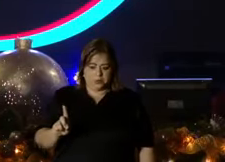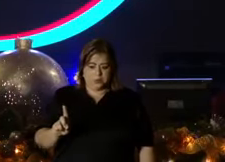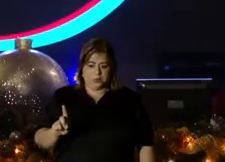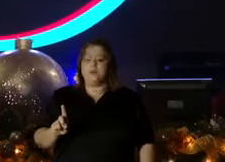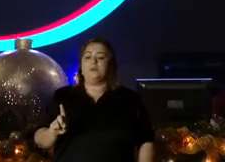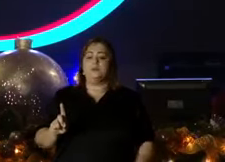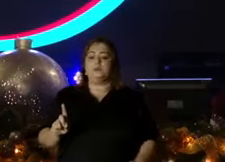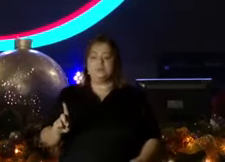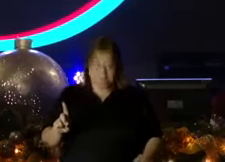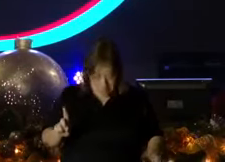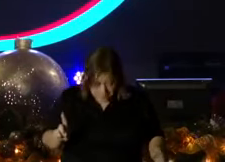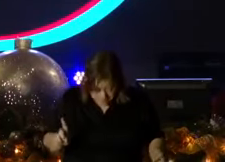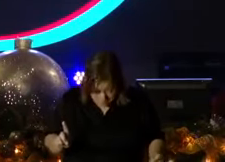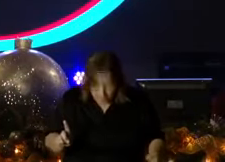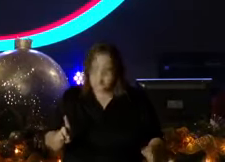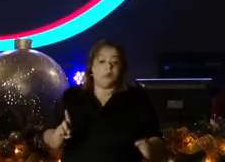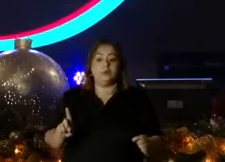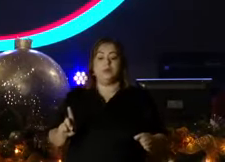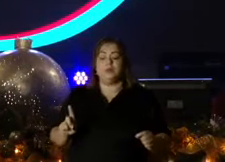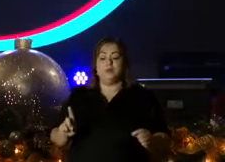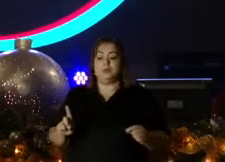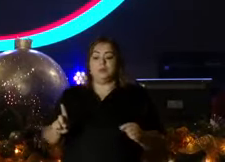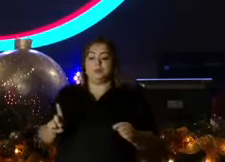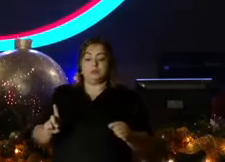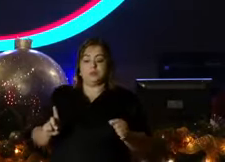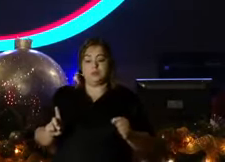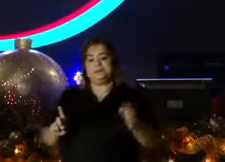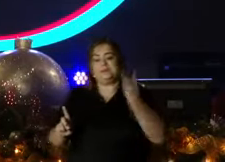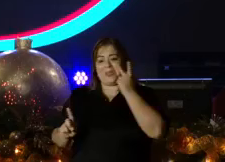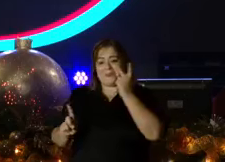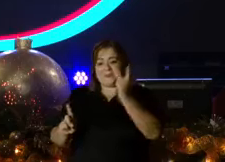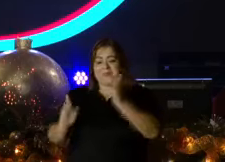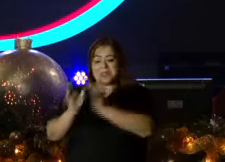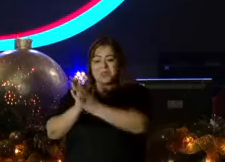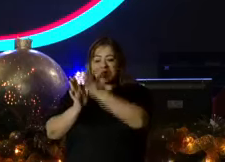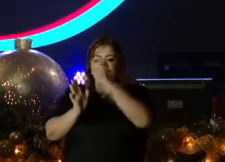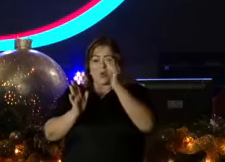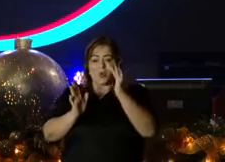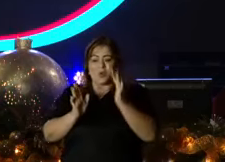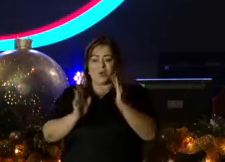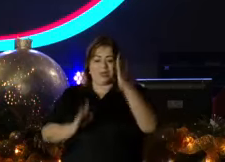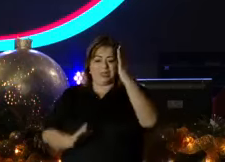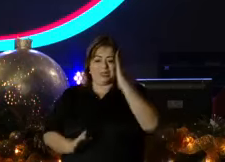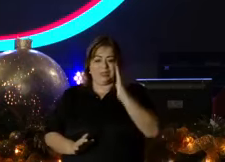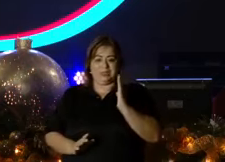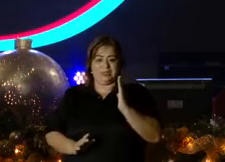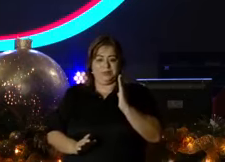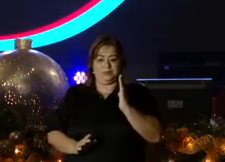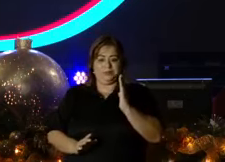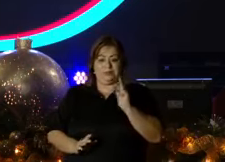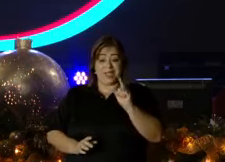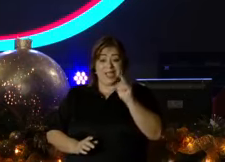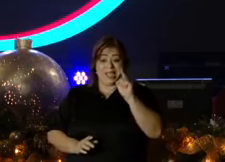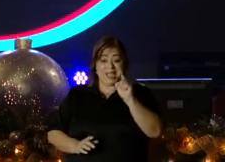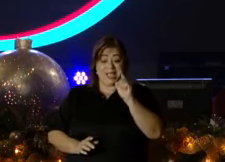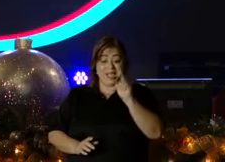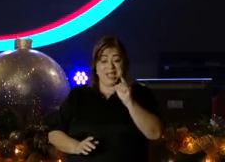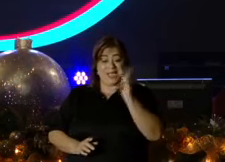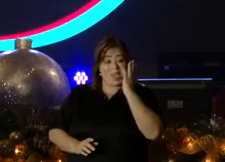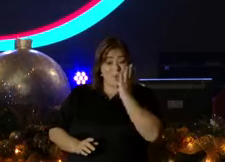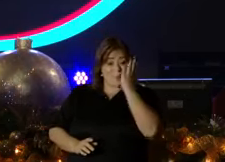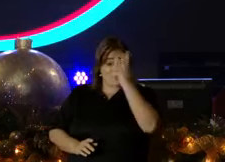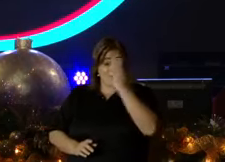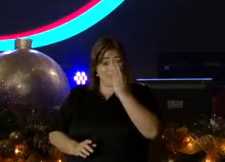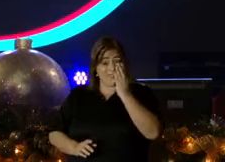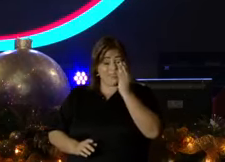yo también vi su gloria. ¿Cuántos han visto su gloria? Ella es una mujer preciosa. Yo la amo